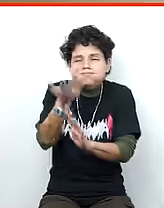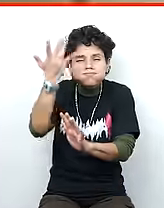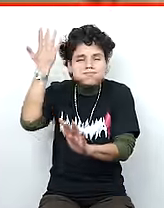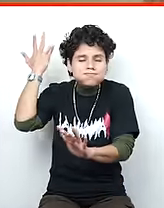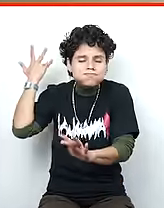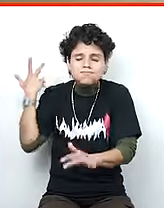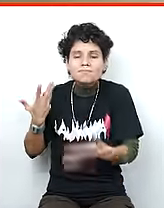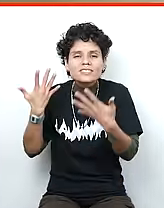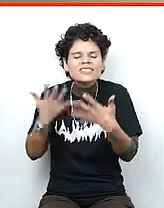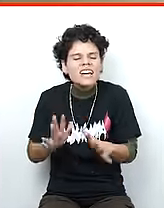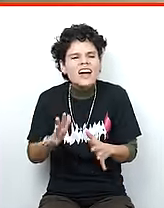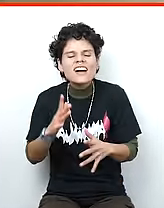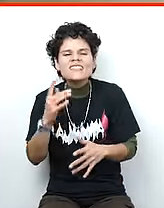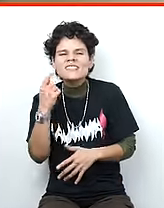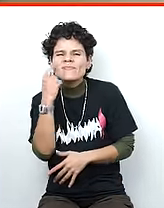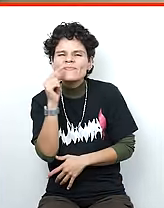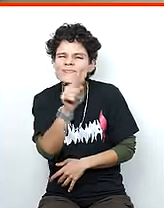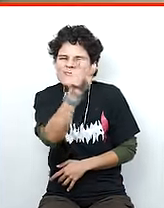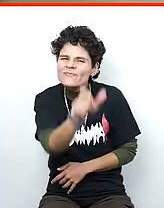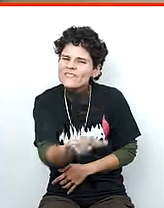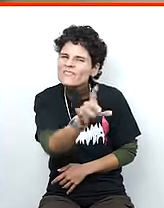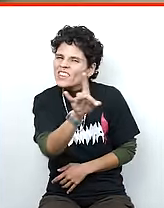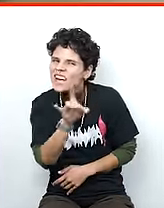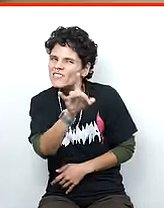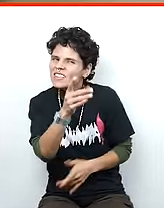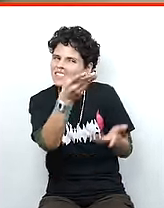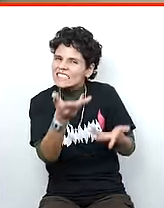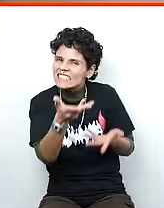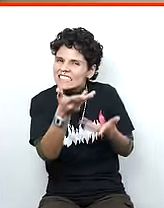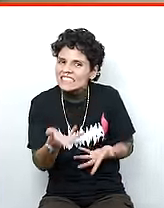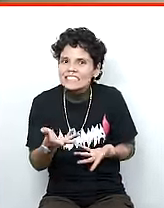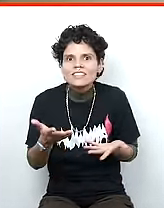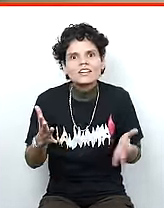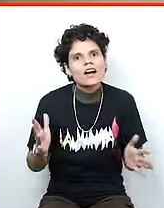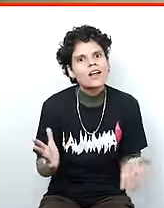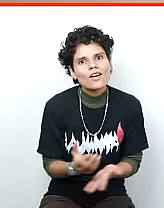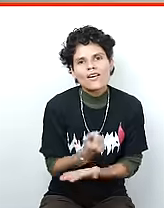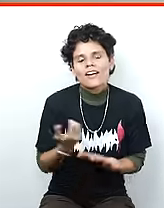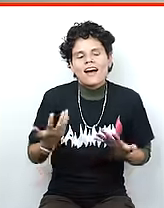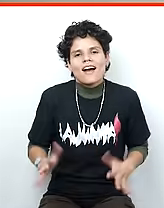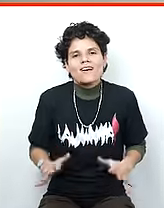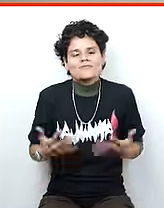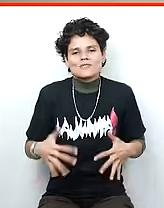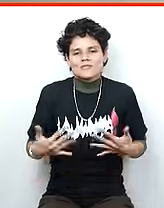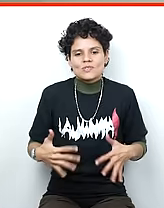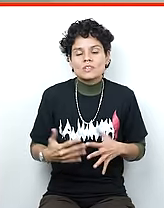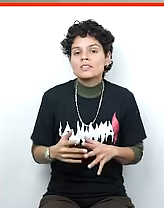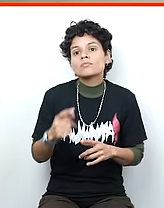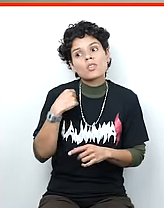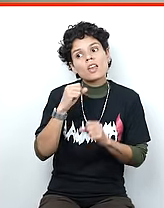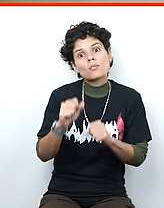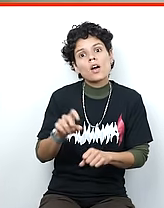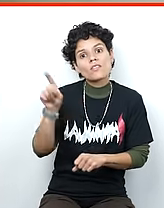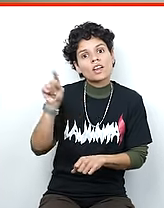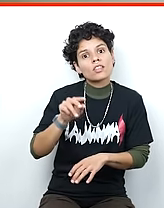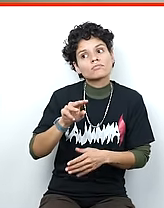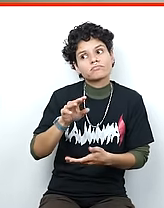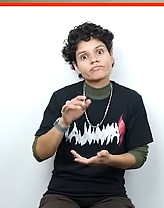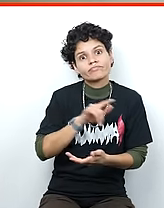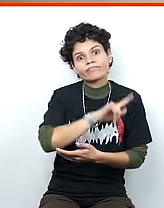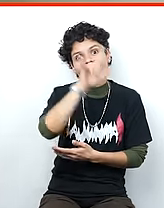tiempo queríamos que viniera la Junta y finalmente está en nuestro programa. Lo pudimos haber ido a entrevistar a Miami,